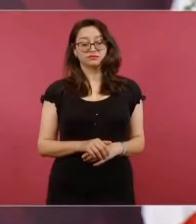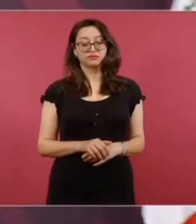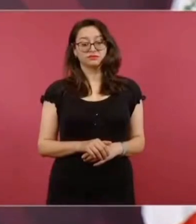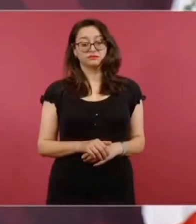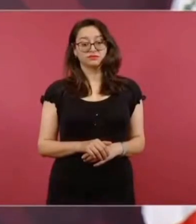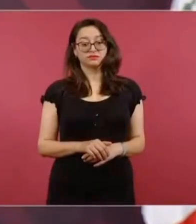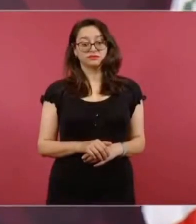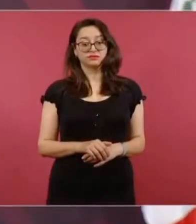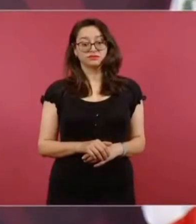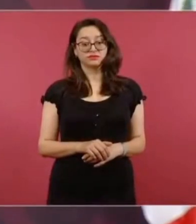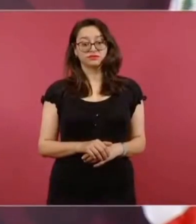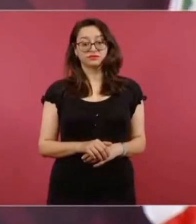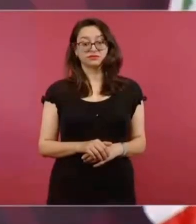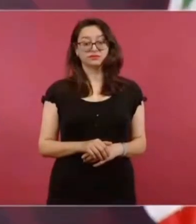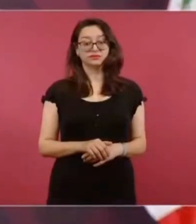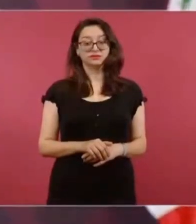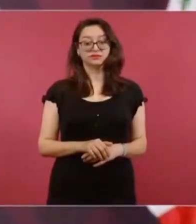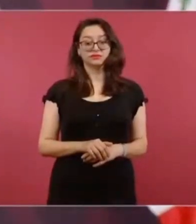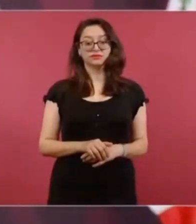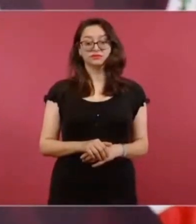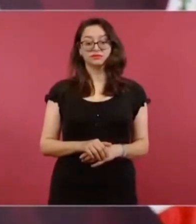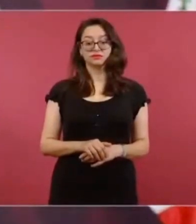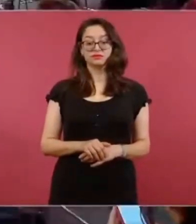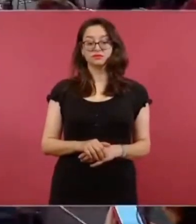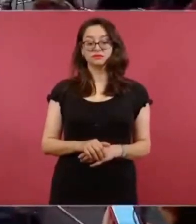o recibimos